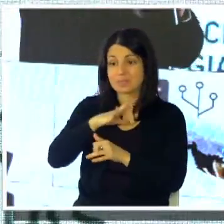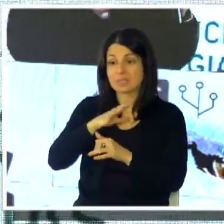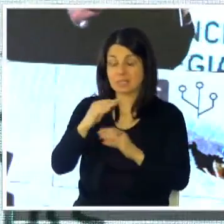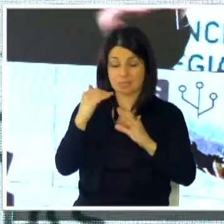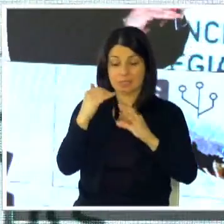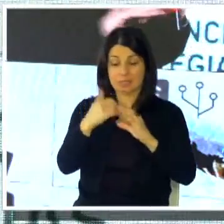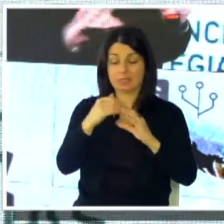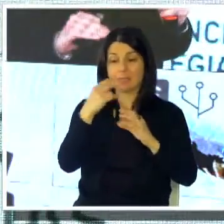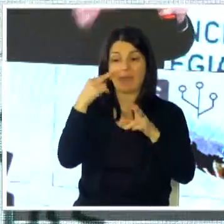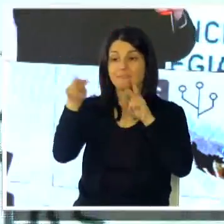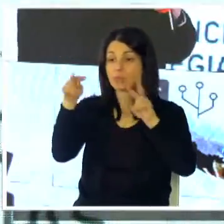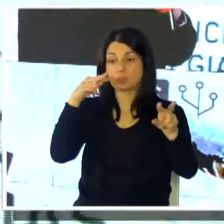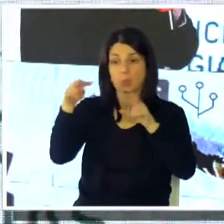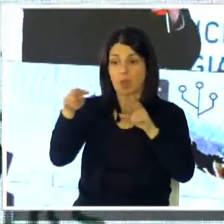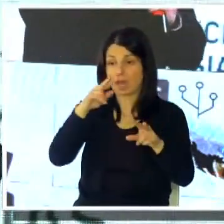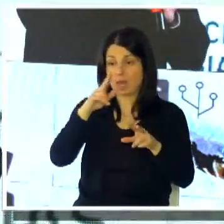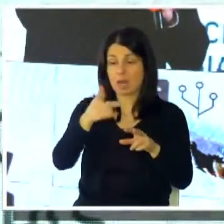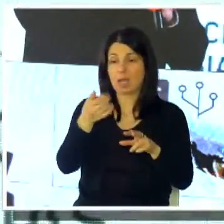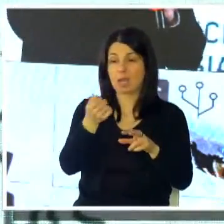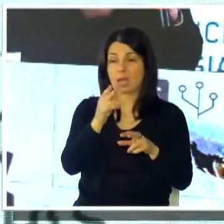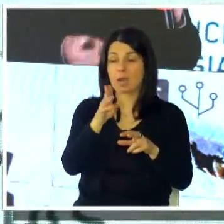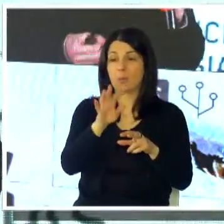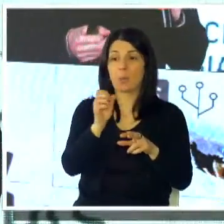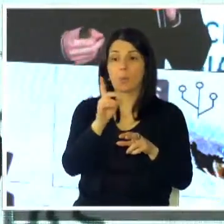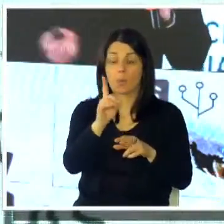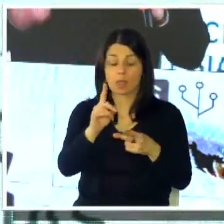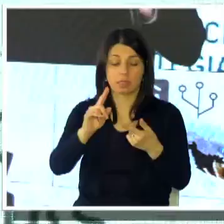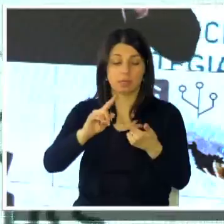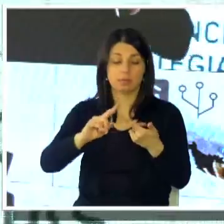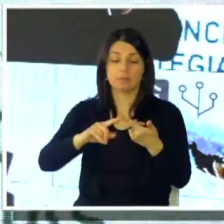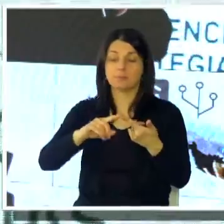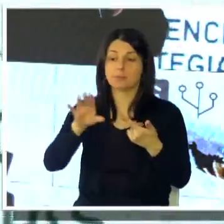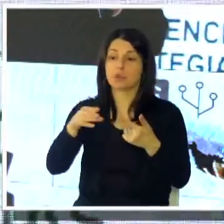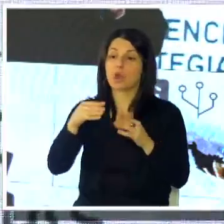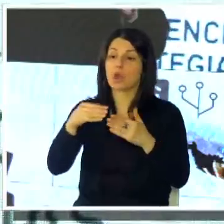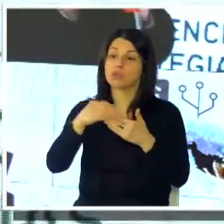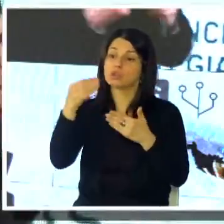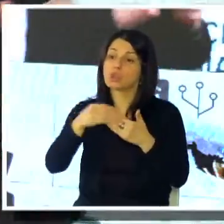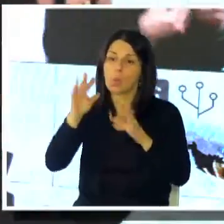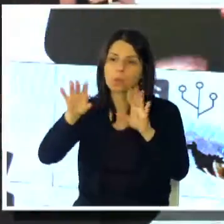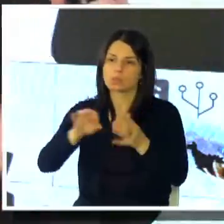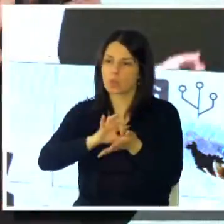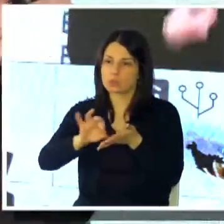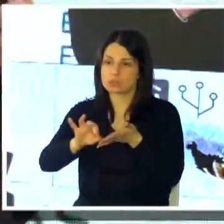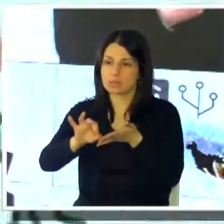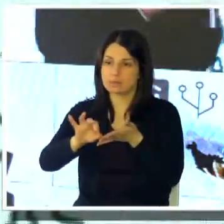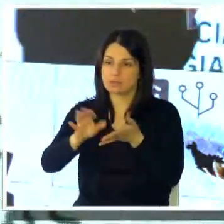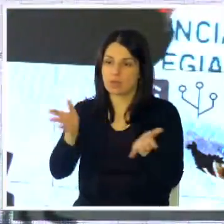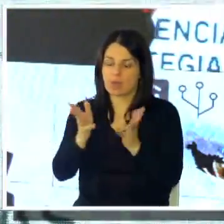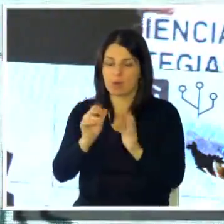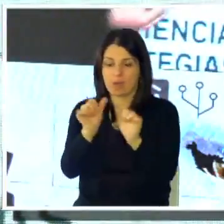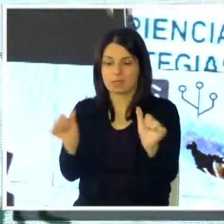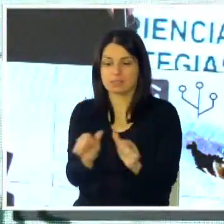de virtualización de hardware en VMware y todo el software, todos los servicios se están armando